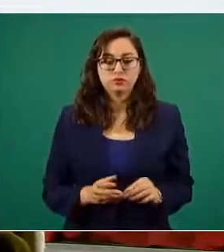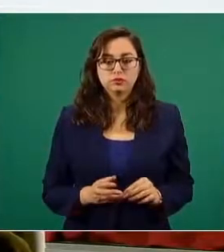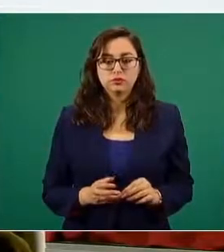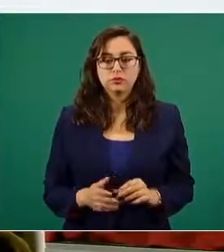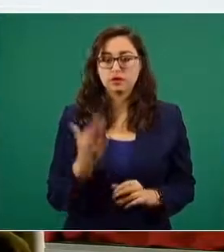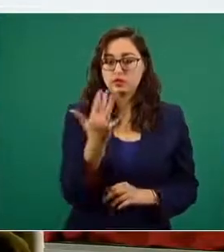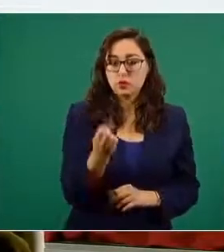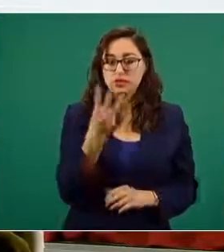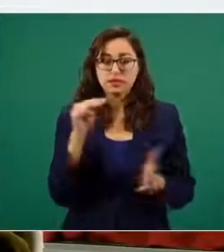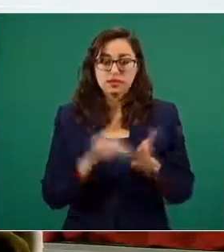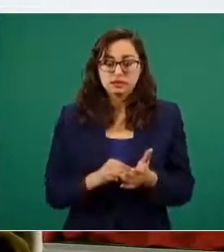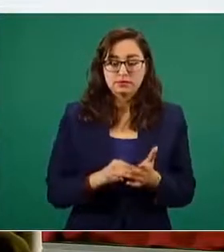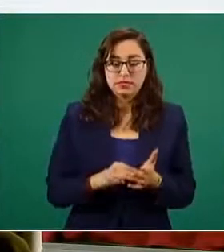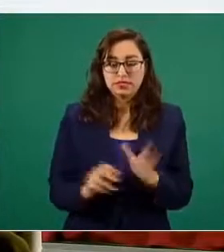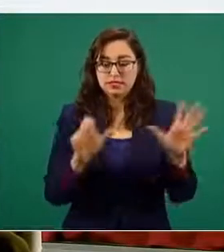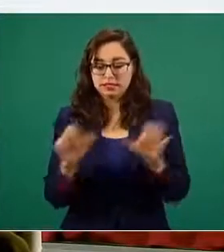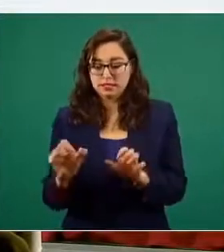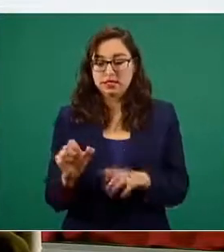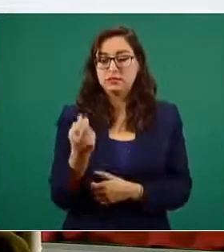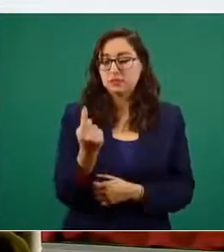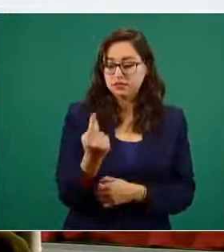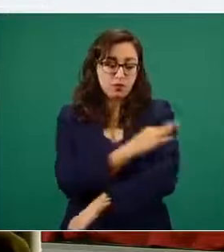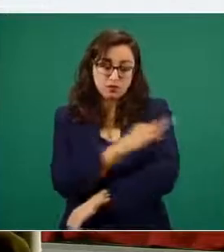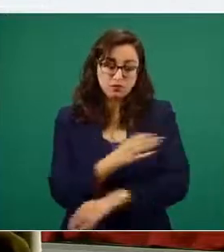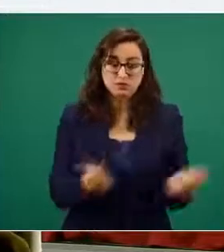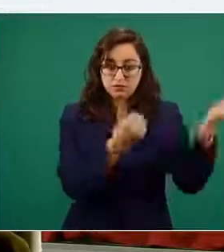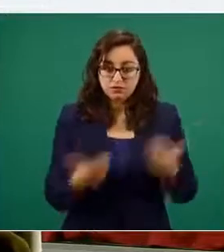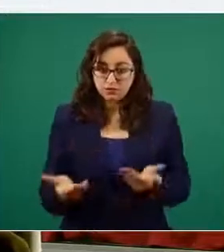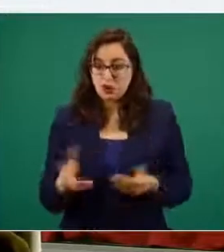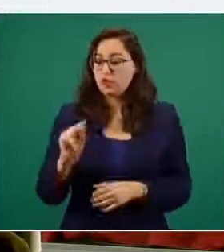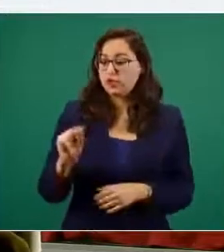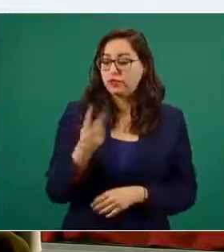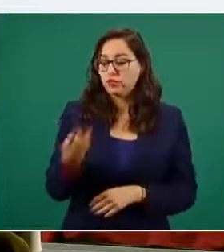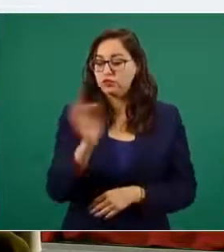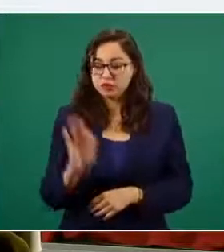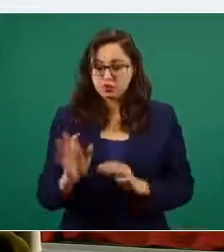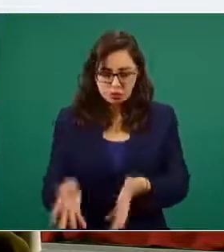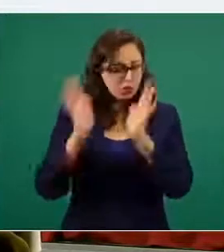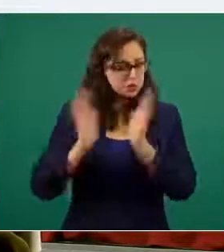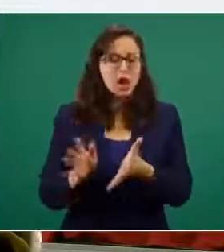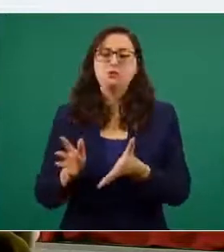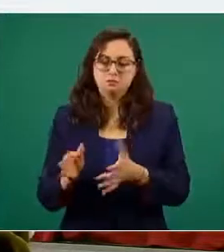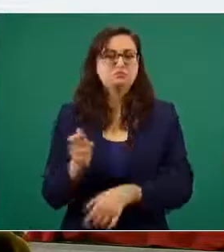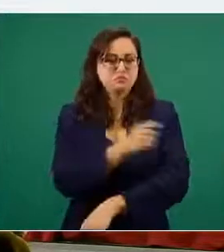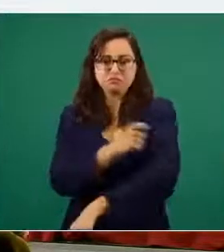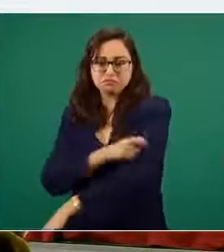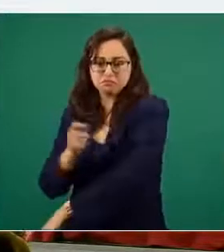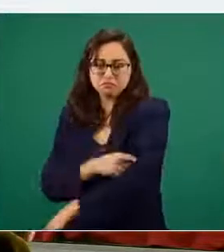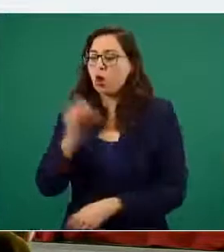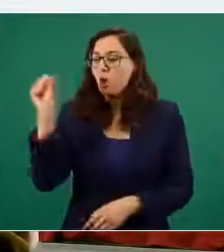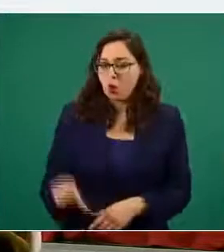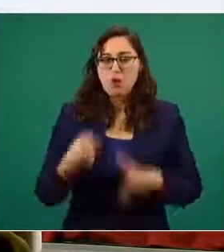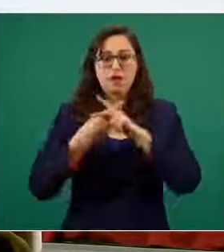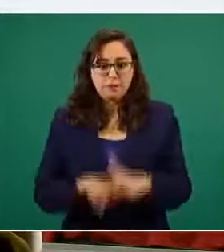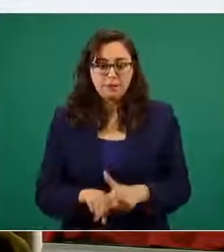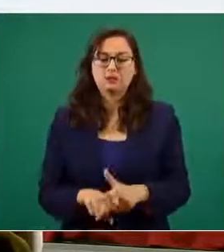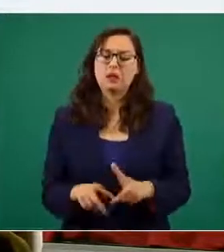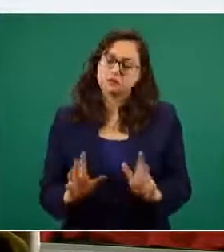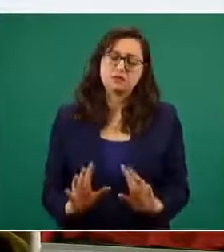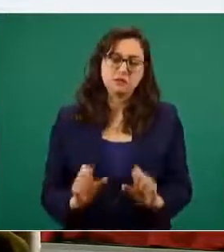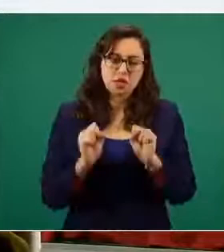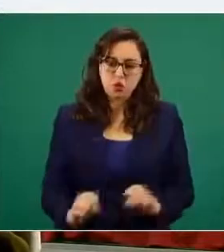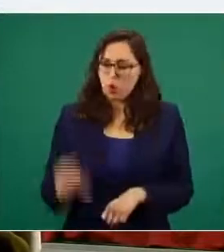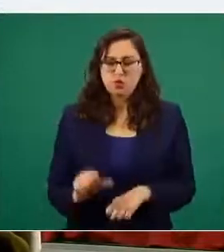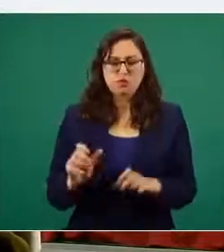82% de las 53,625 dosis ya han sido utilizadas. Hoy arrancan nuevamente los puestos de vacunación desde temprano, a las 8 de la mañana, y lo más probable es que se termine el